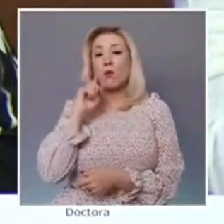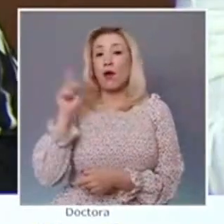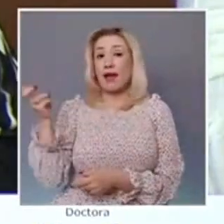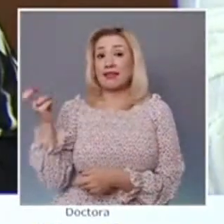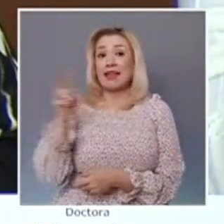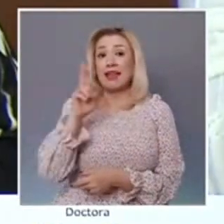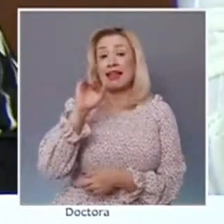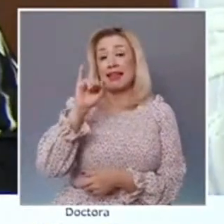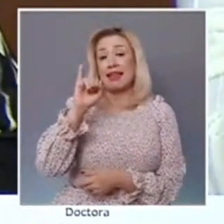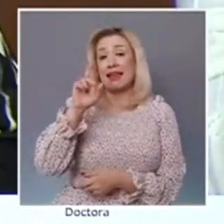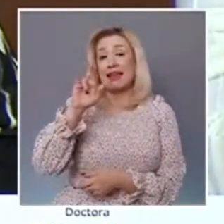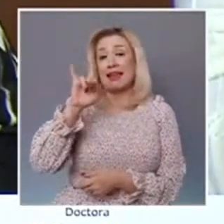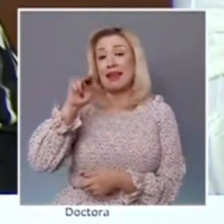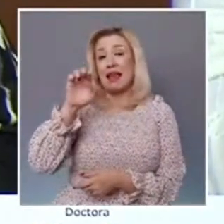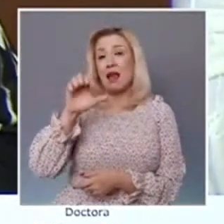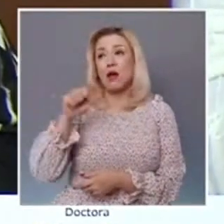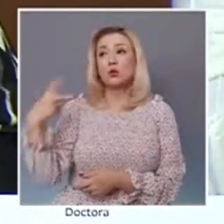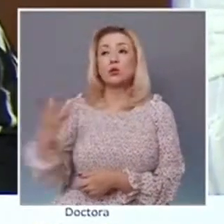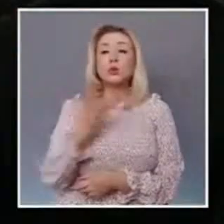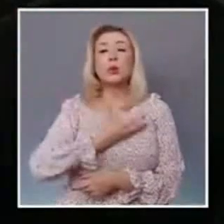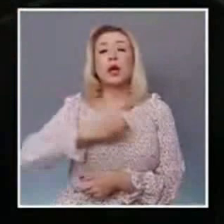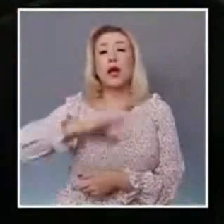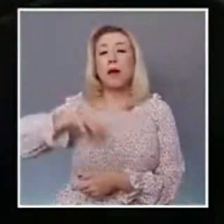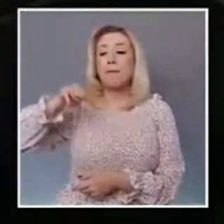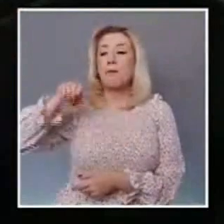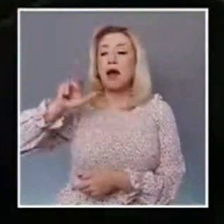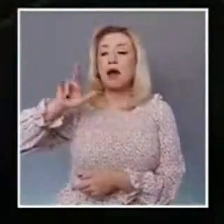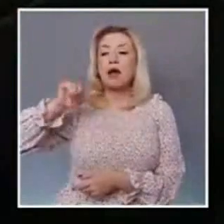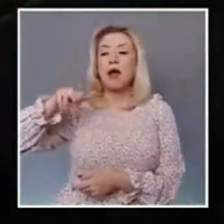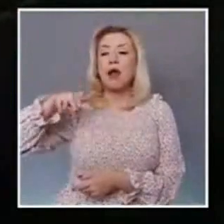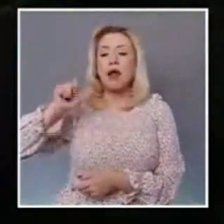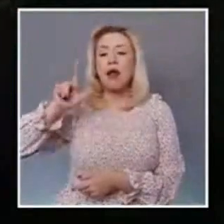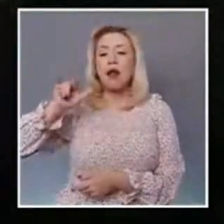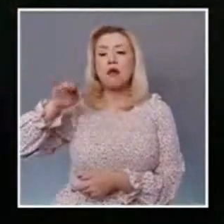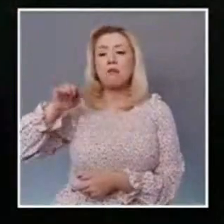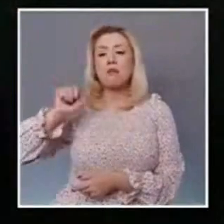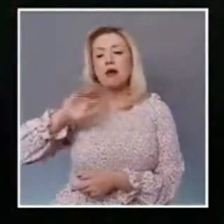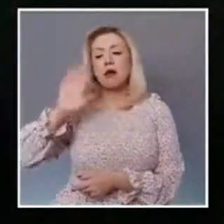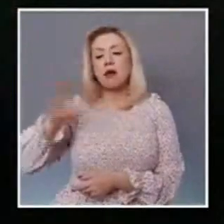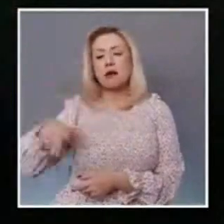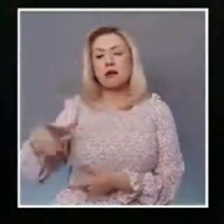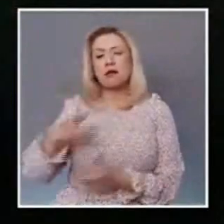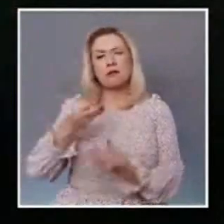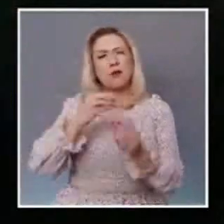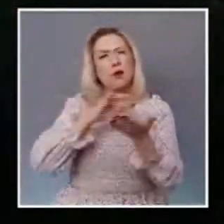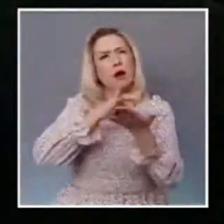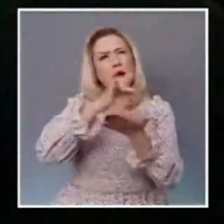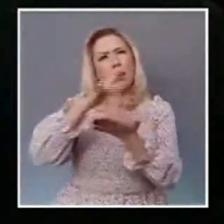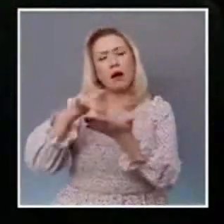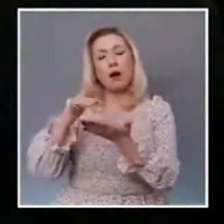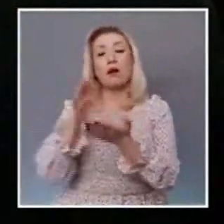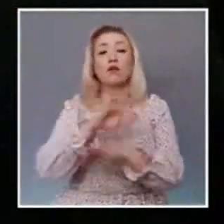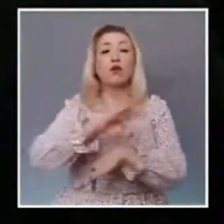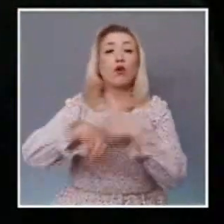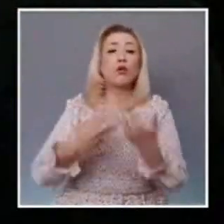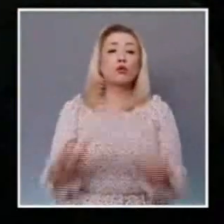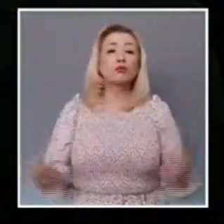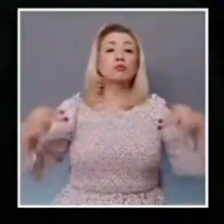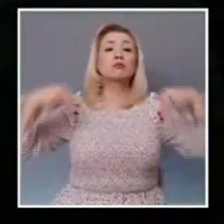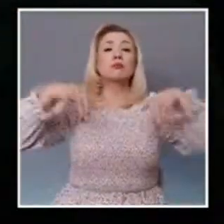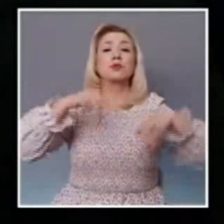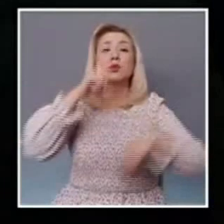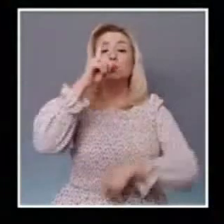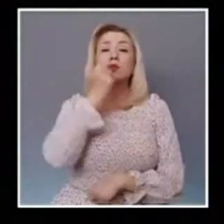ministros de la Corte. El evento concluyó con los asistentes de pie guardando un minuto de silencio por todas las víctimas de